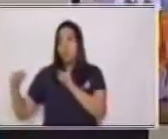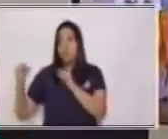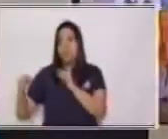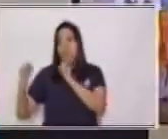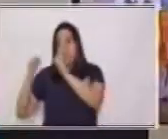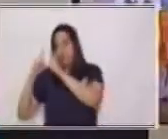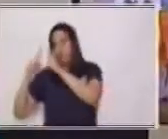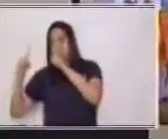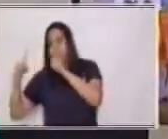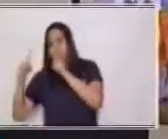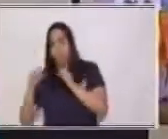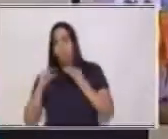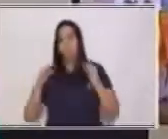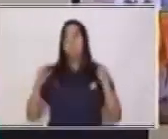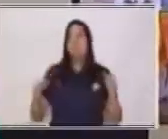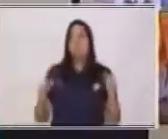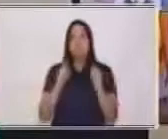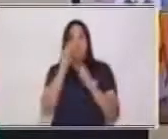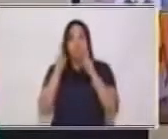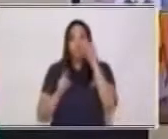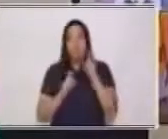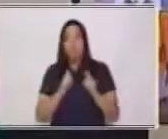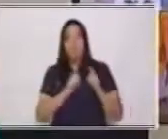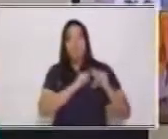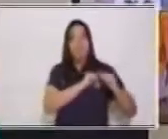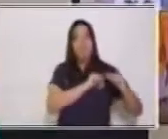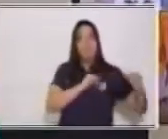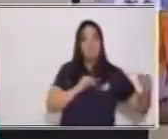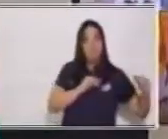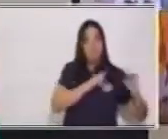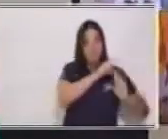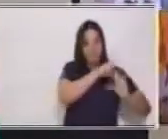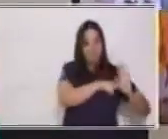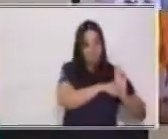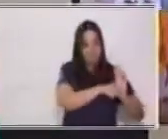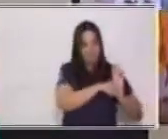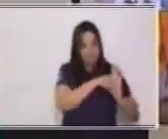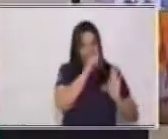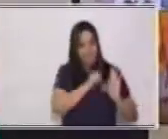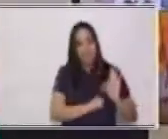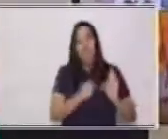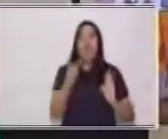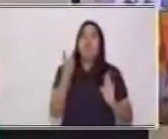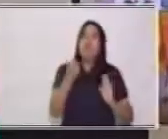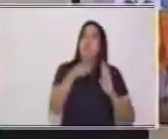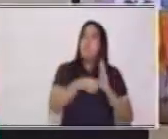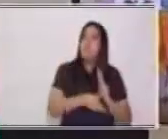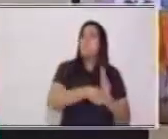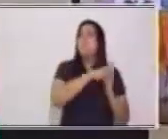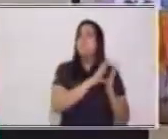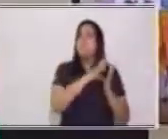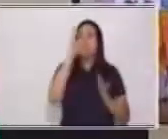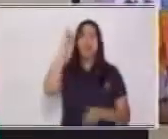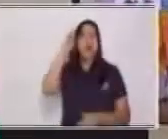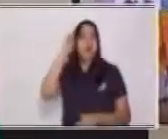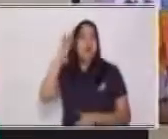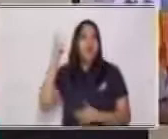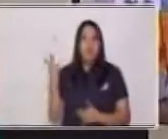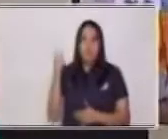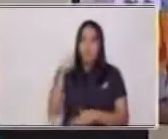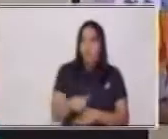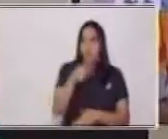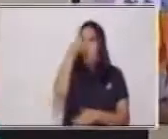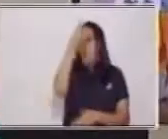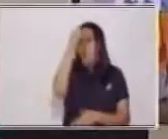nuestras tres tipos de oraciones. Entonces, vamos a hacer una recopilación de información. El día de hoy